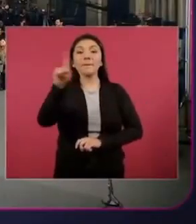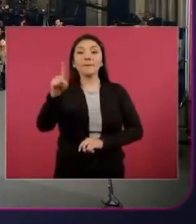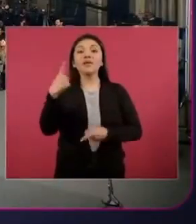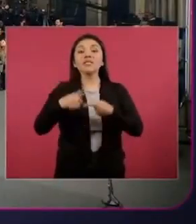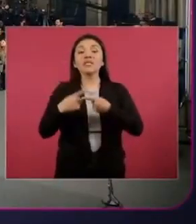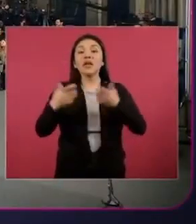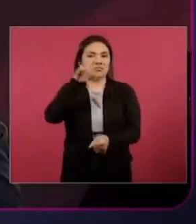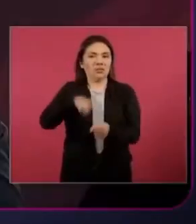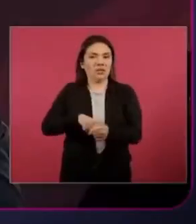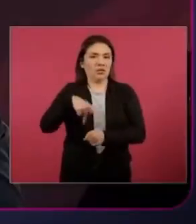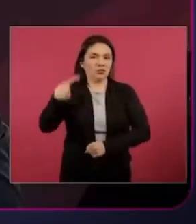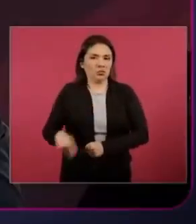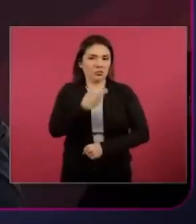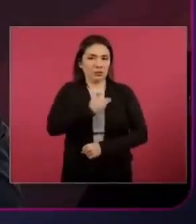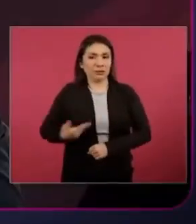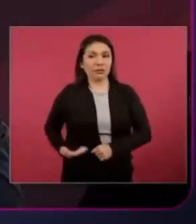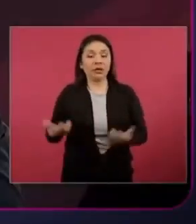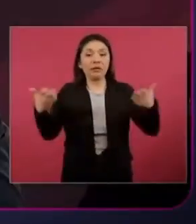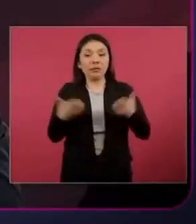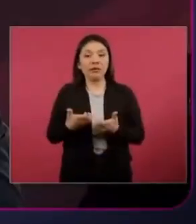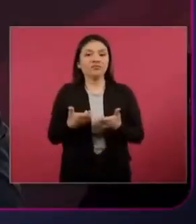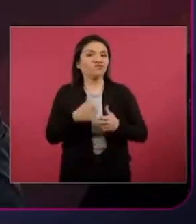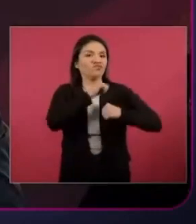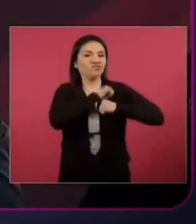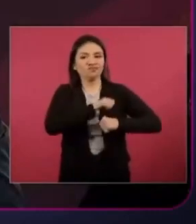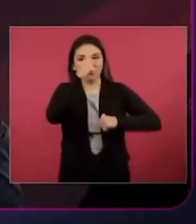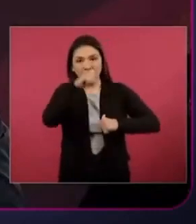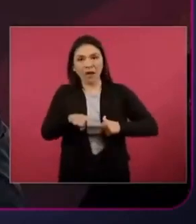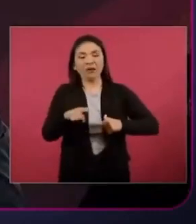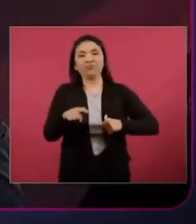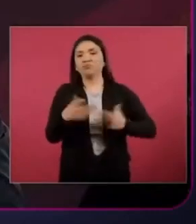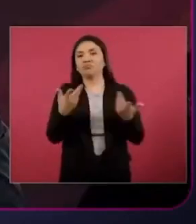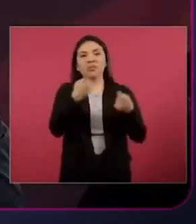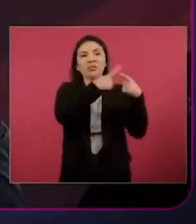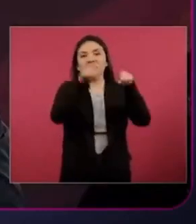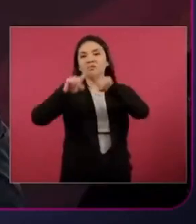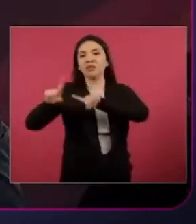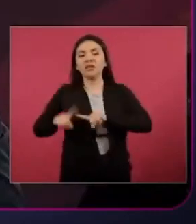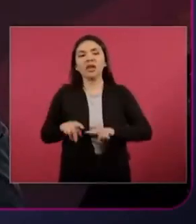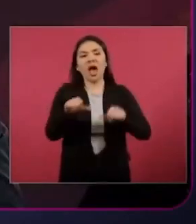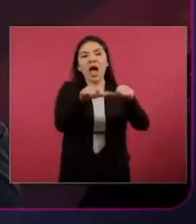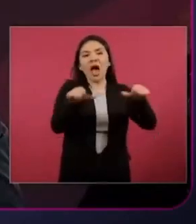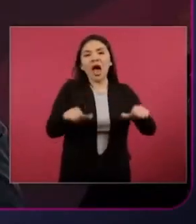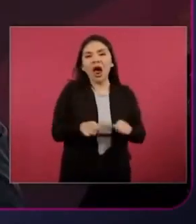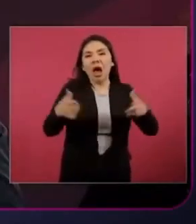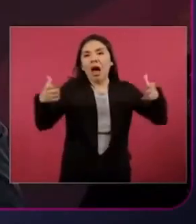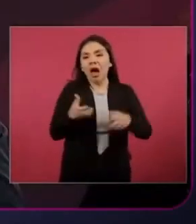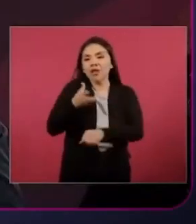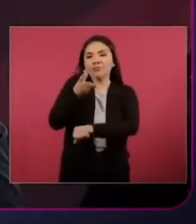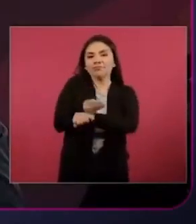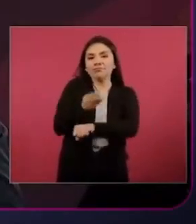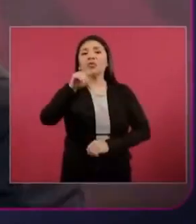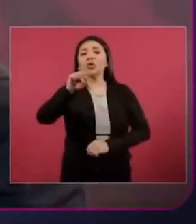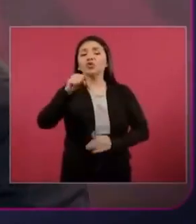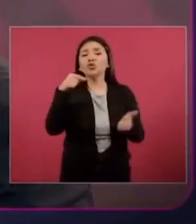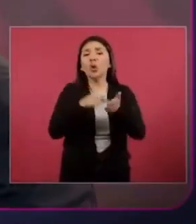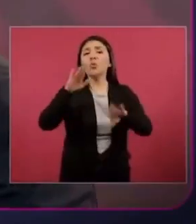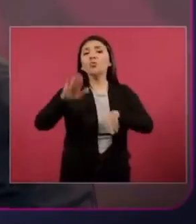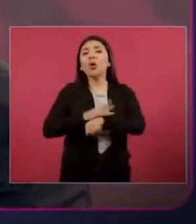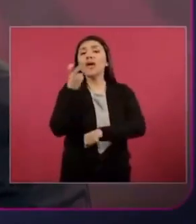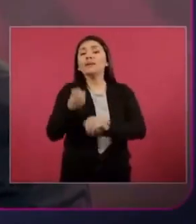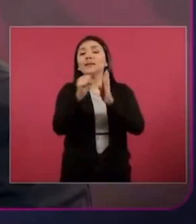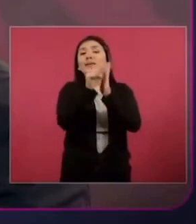esos recursos es el actual coordinador de la Estrategia Digital de la Presidencia de la República, Carlos Emiliano Calderón, quien